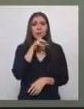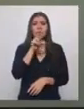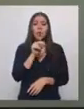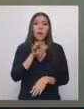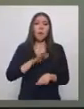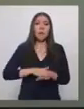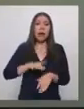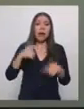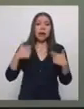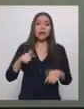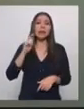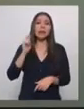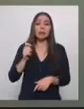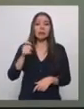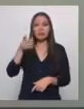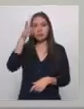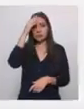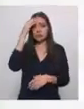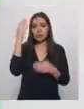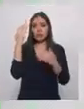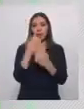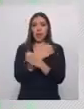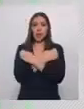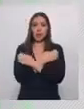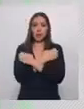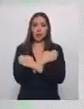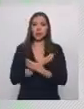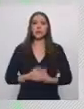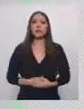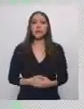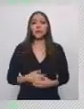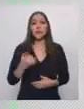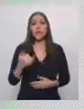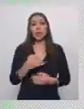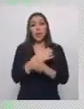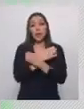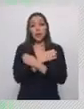educación. Y educación financiera, mejor todavía.